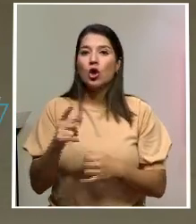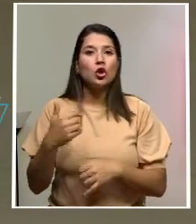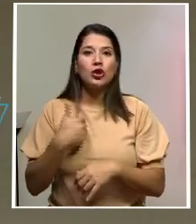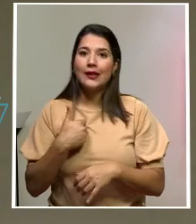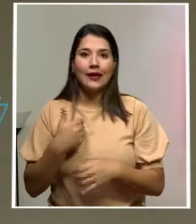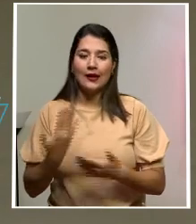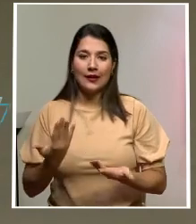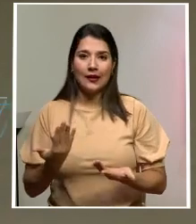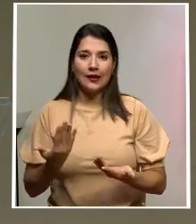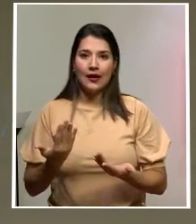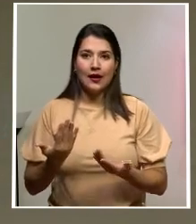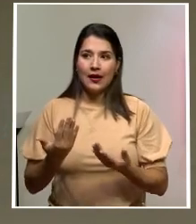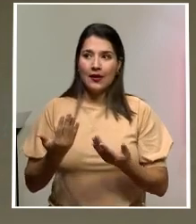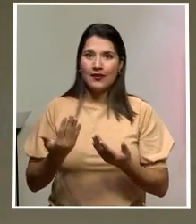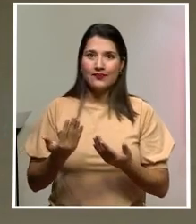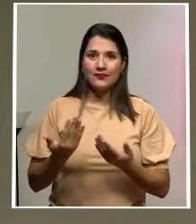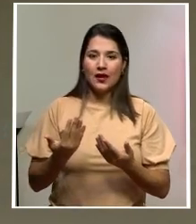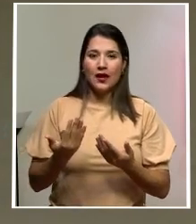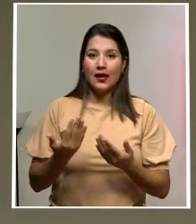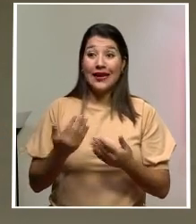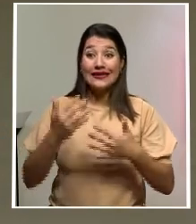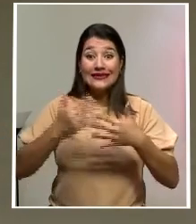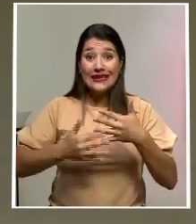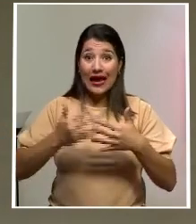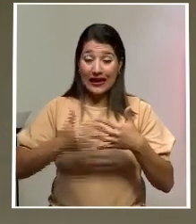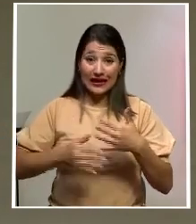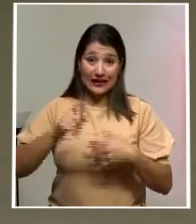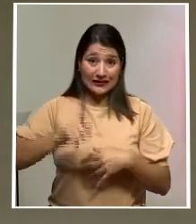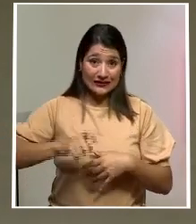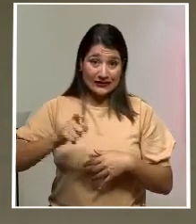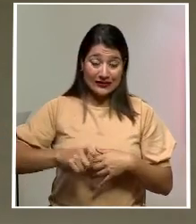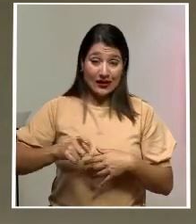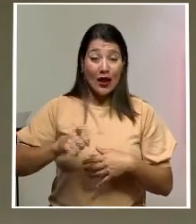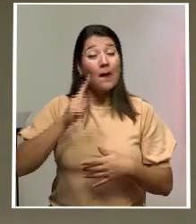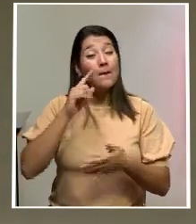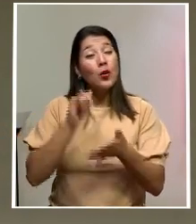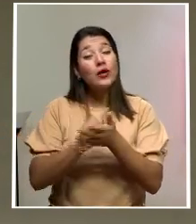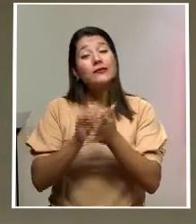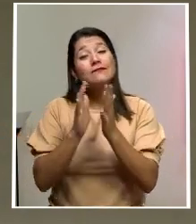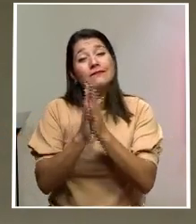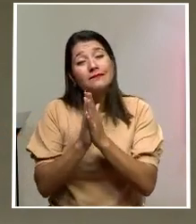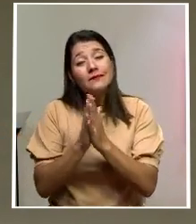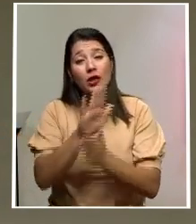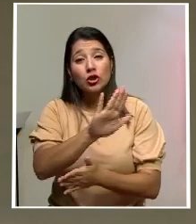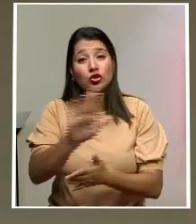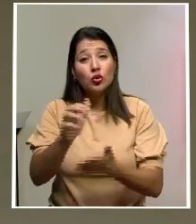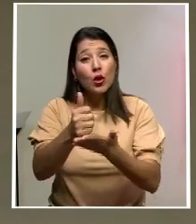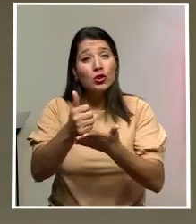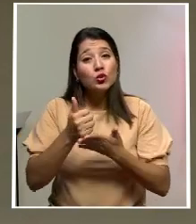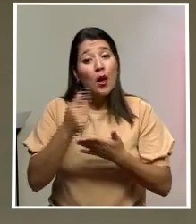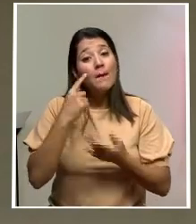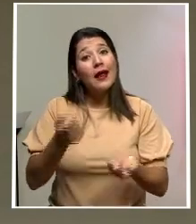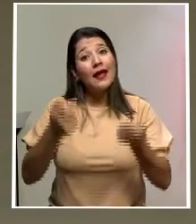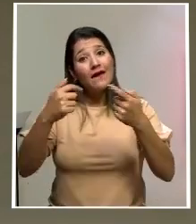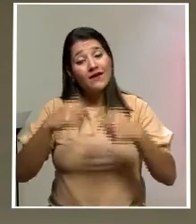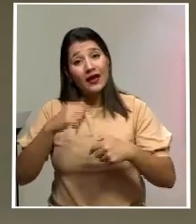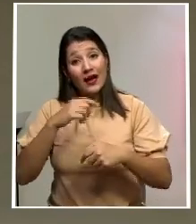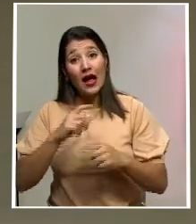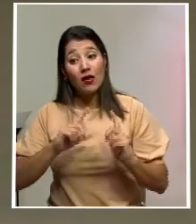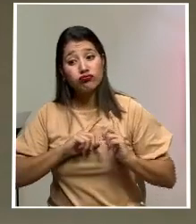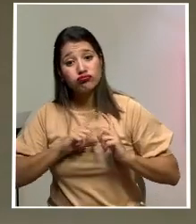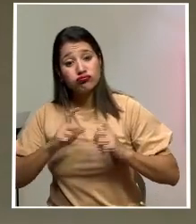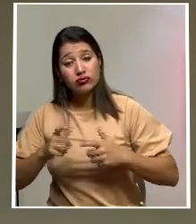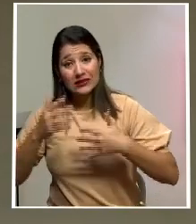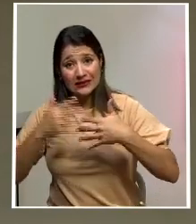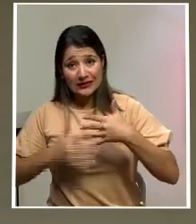transfusionales. Por eso estamos solicitando su amable colaboración para que se acerquen a donar a nuestro hospital.